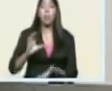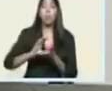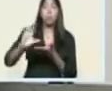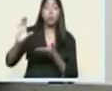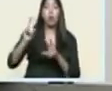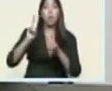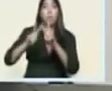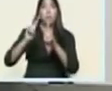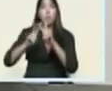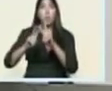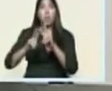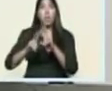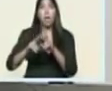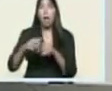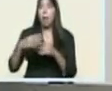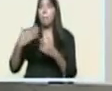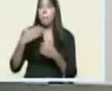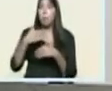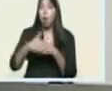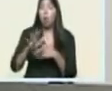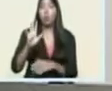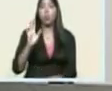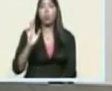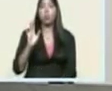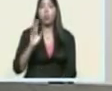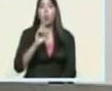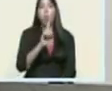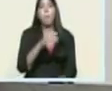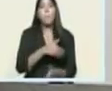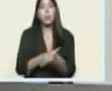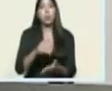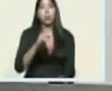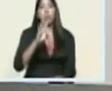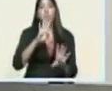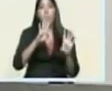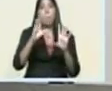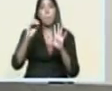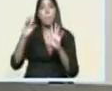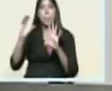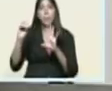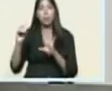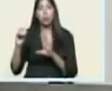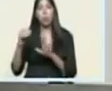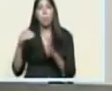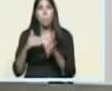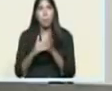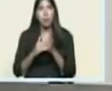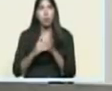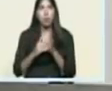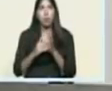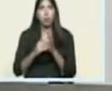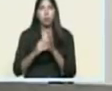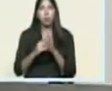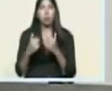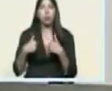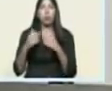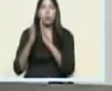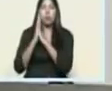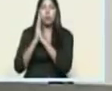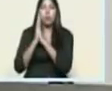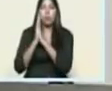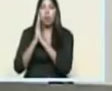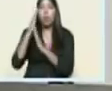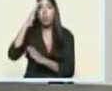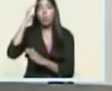Venezuela. Pronto vamos a la vivienda 1.900.000. Les pido a Dios que nos dé toda la fuerza para llegar a la meta de este año.